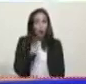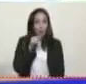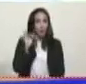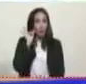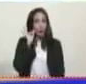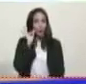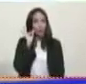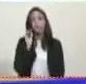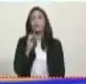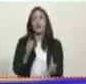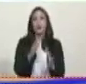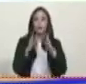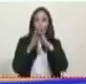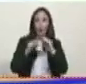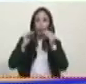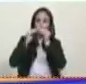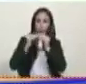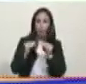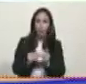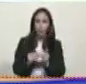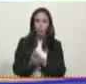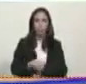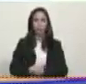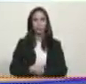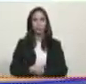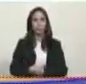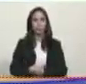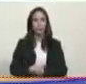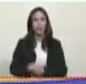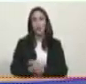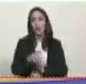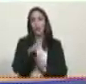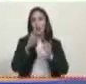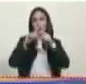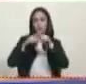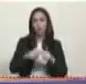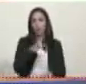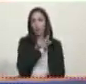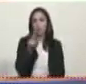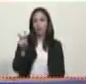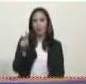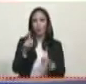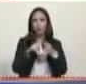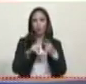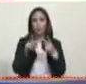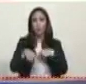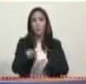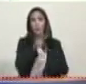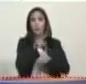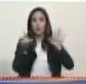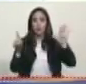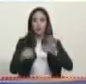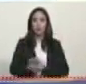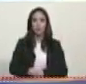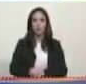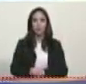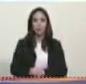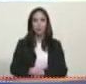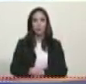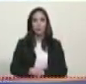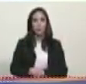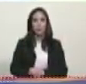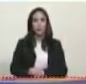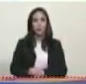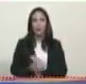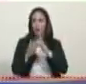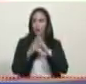de ensamblaje y PDI a los chasis bus de 32 y 26 plazas, los cuales